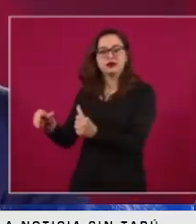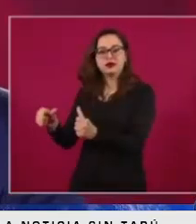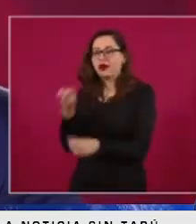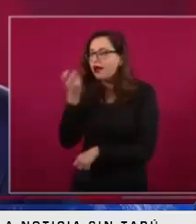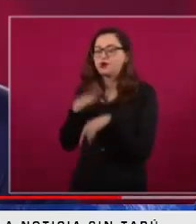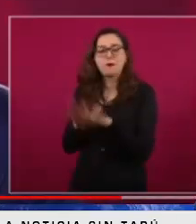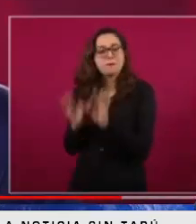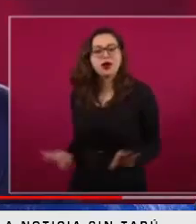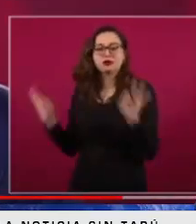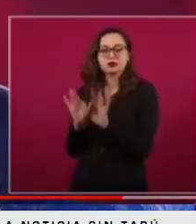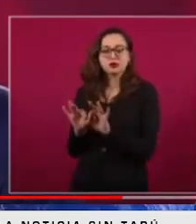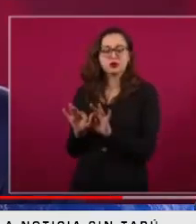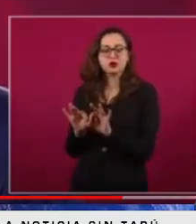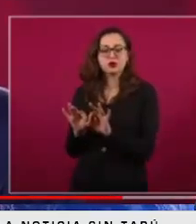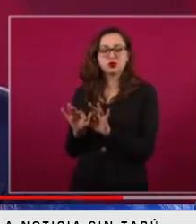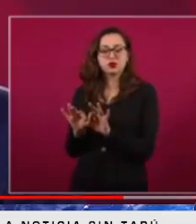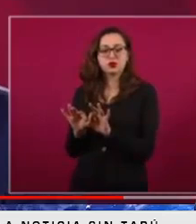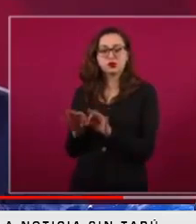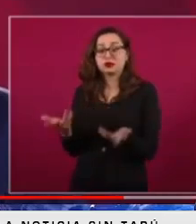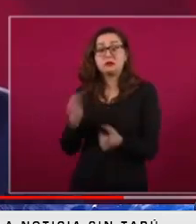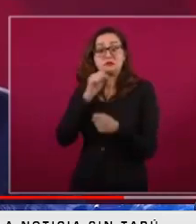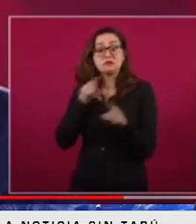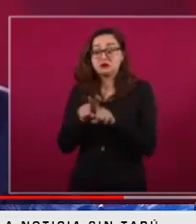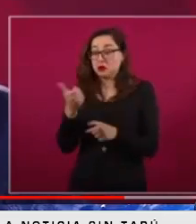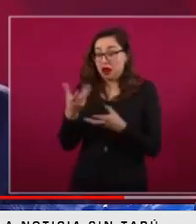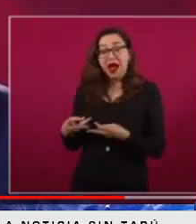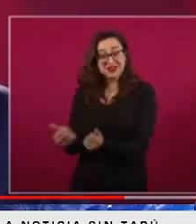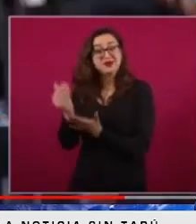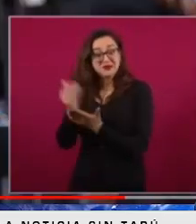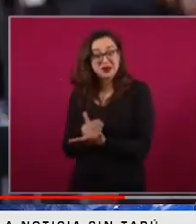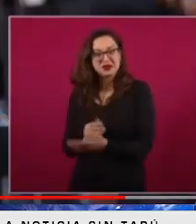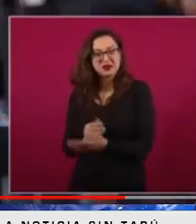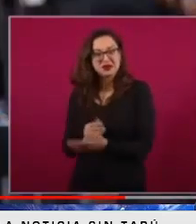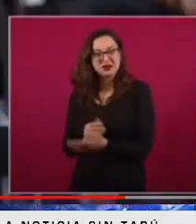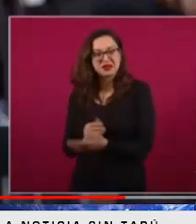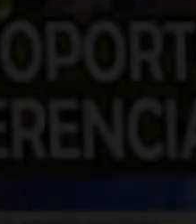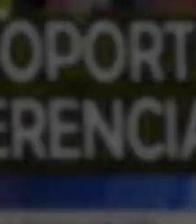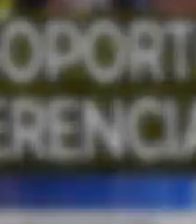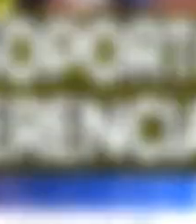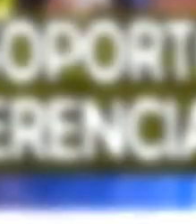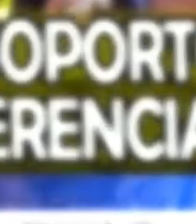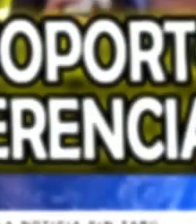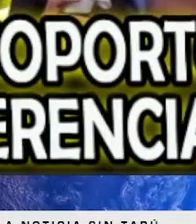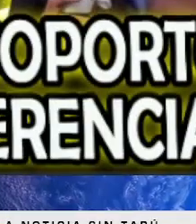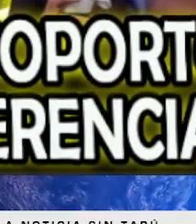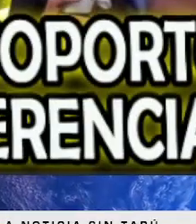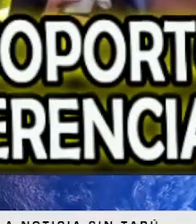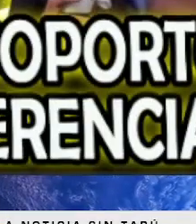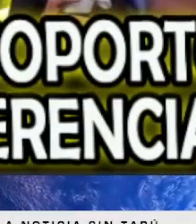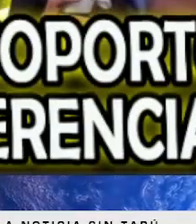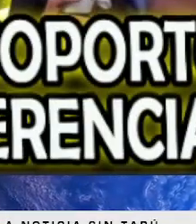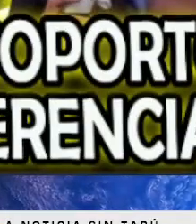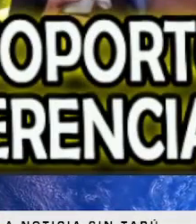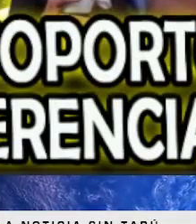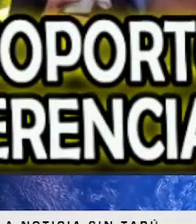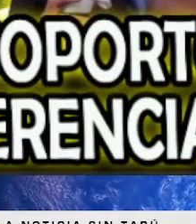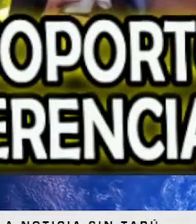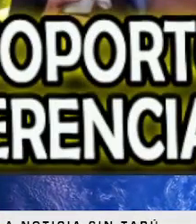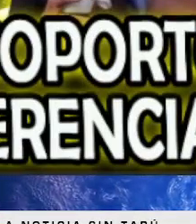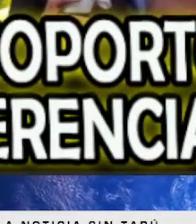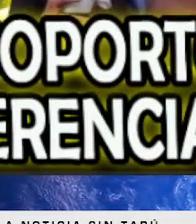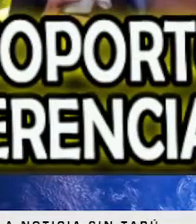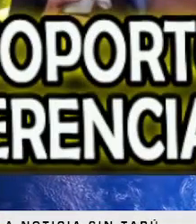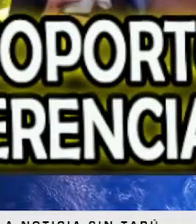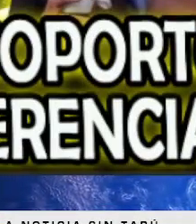y posiblemente la más económica para resolver el problema. Entiendo, pero es que ya es el gobierno. Bueno, ahí le dejo parte